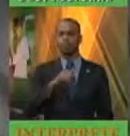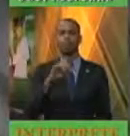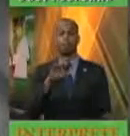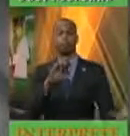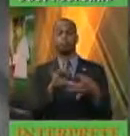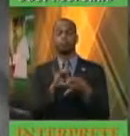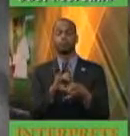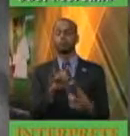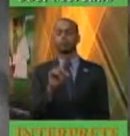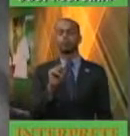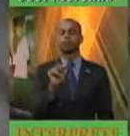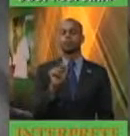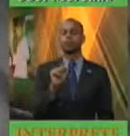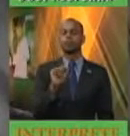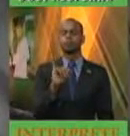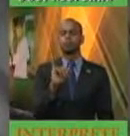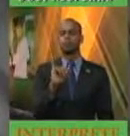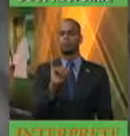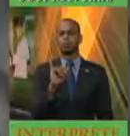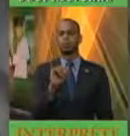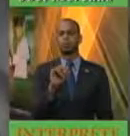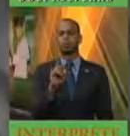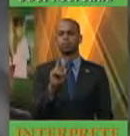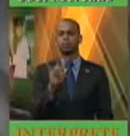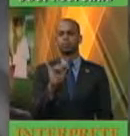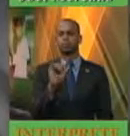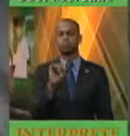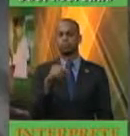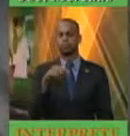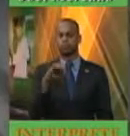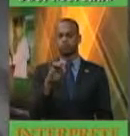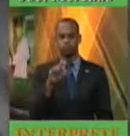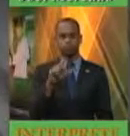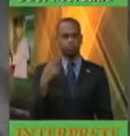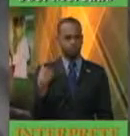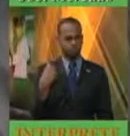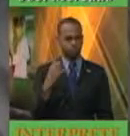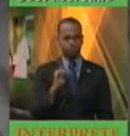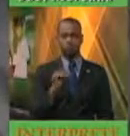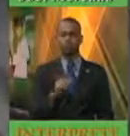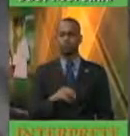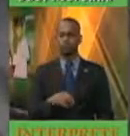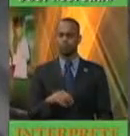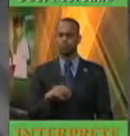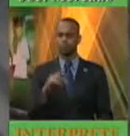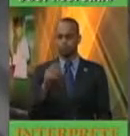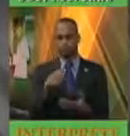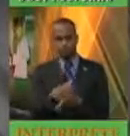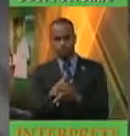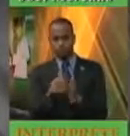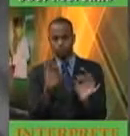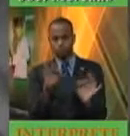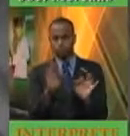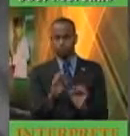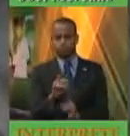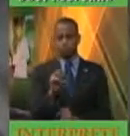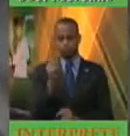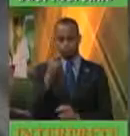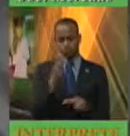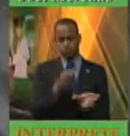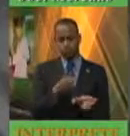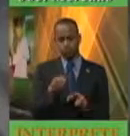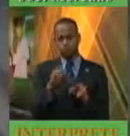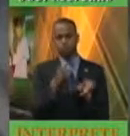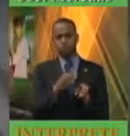Natalie Vázquez, sí. en Agua también, sí, han dado sus resultados. Es decir, ese tipo de